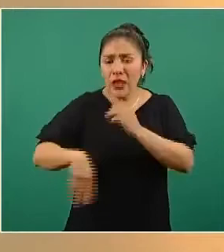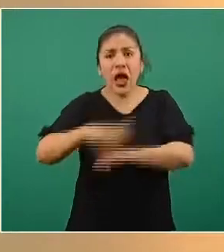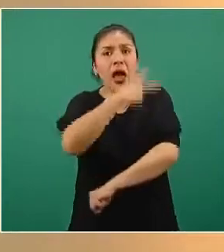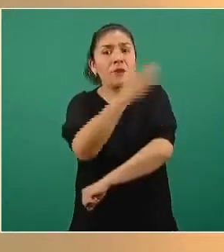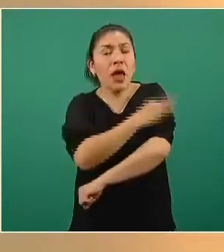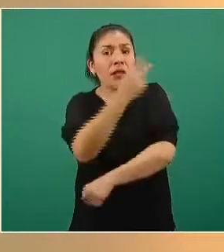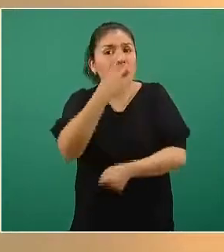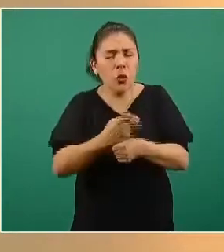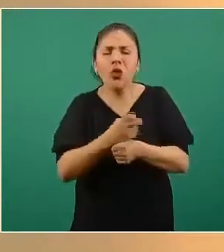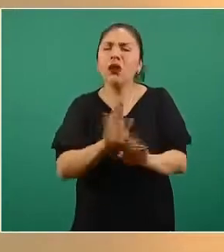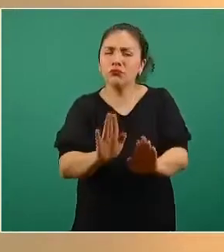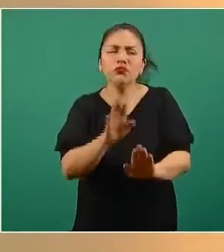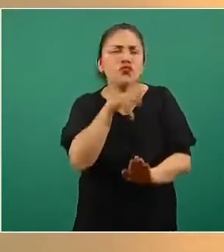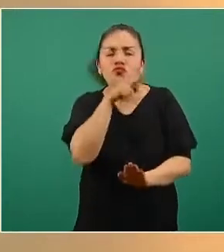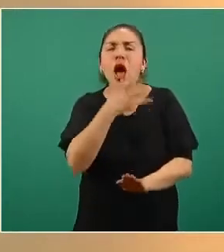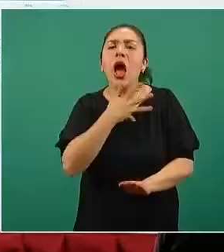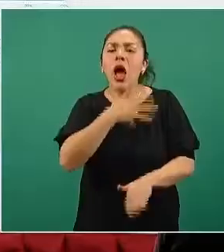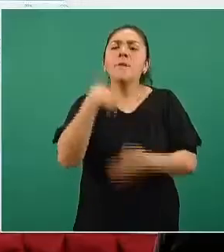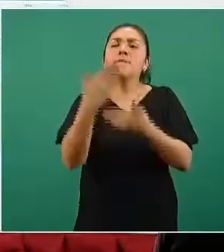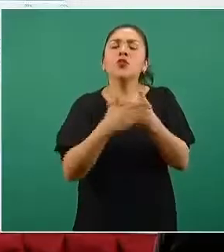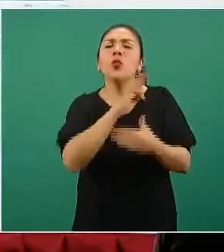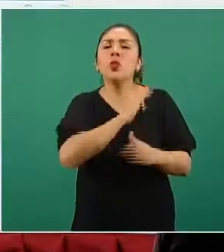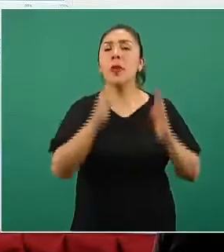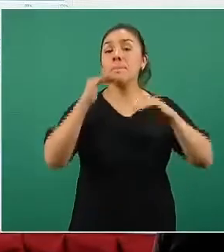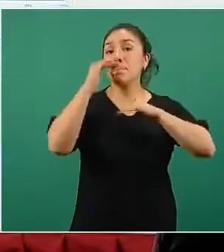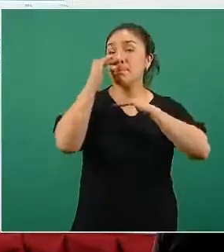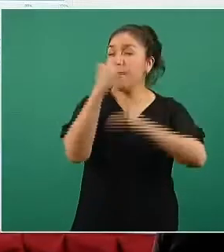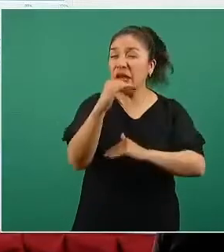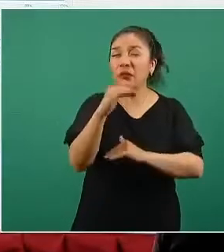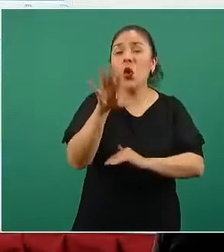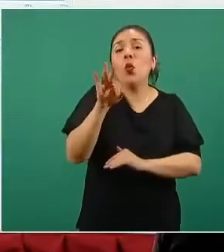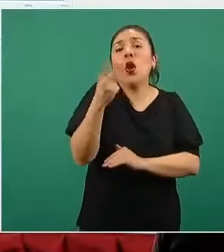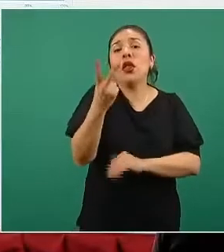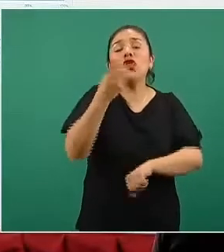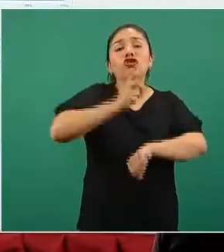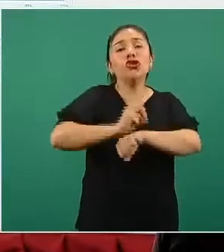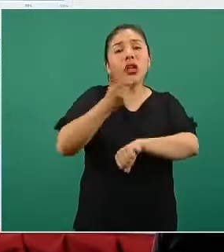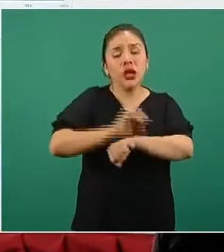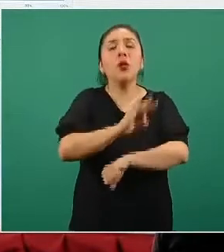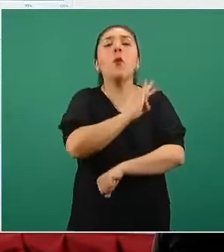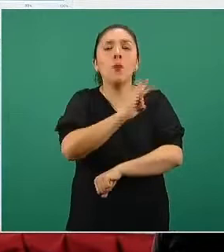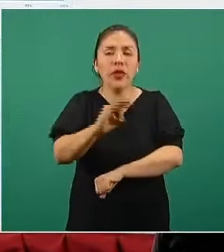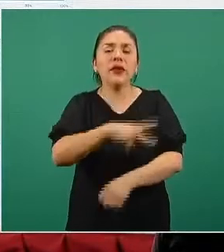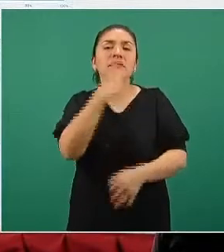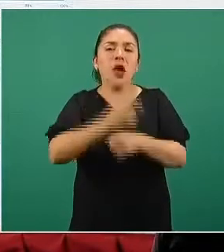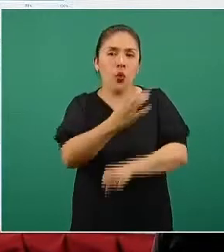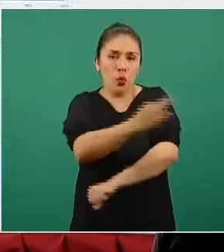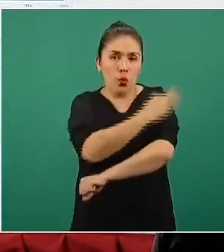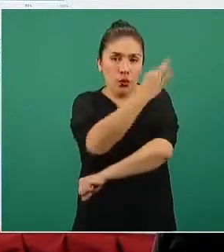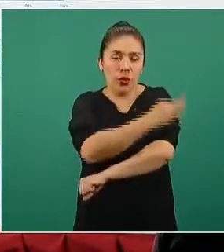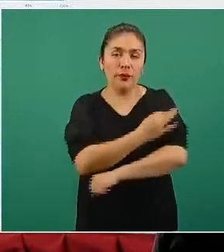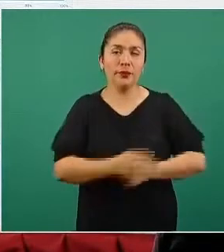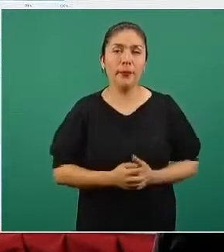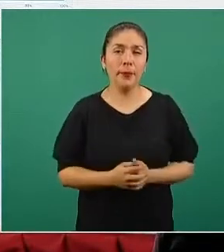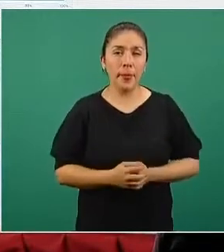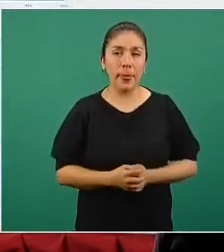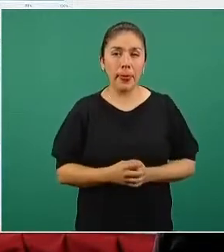tenemos hasta el día 42 a partir de la primera dosis para aplicarle la segunda.